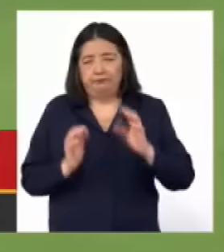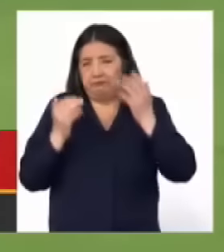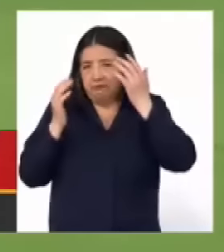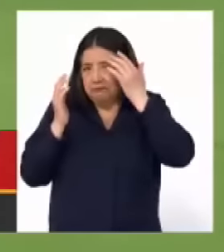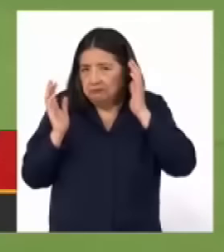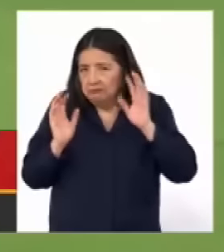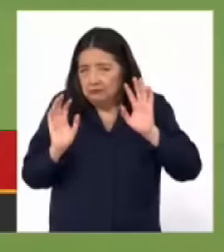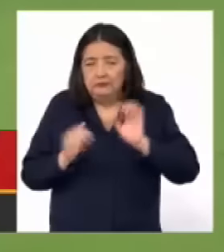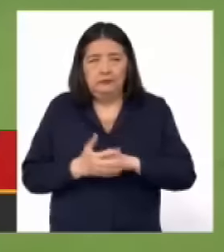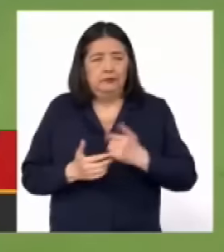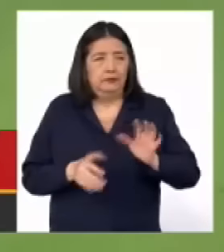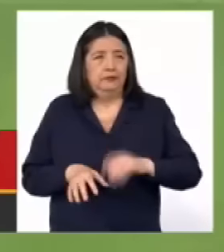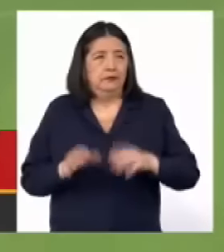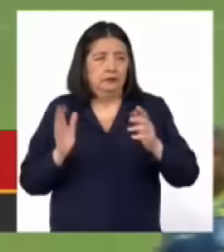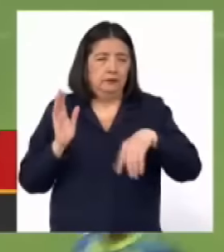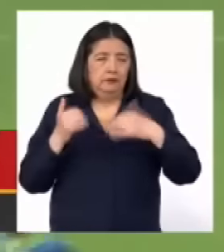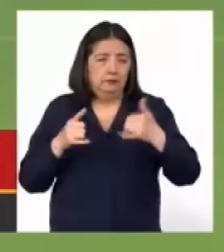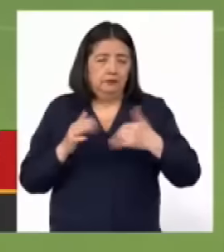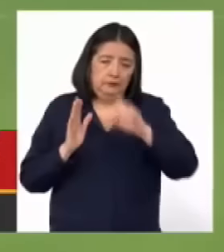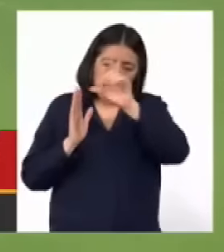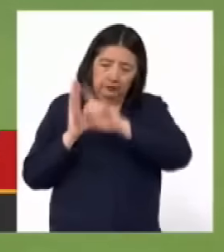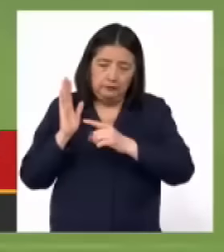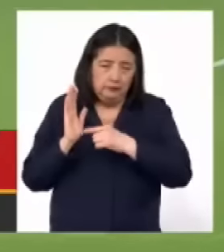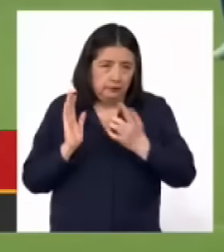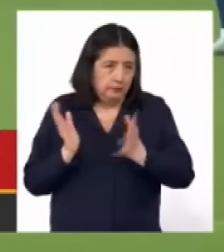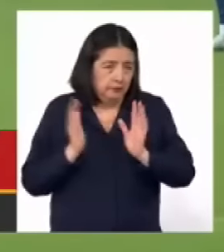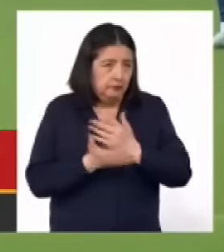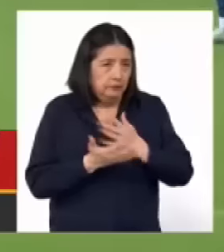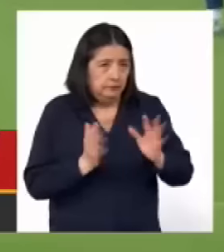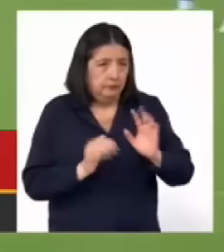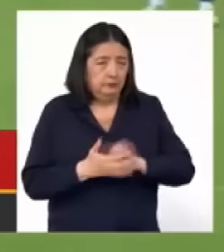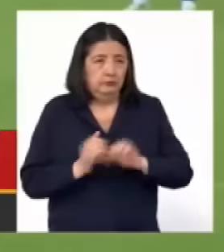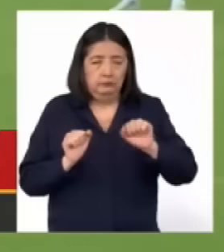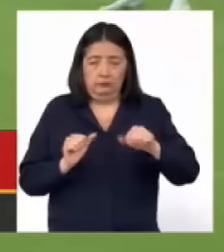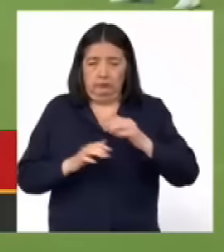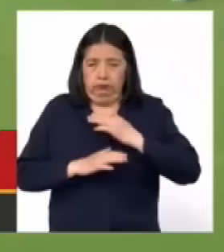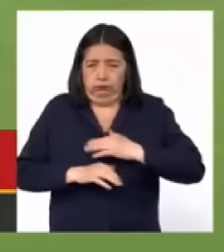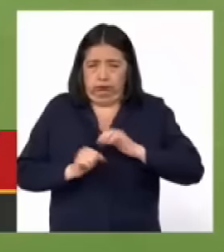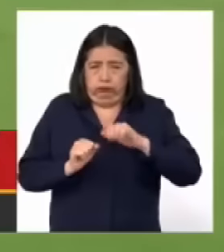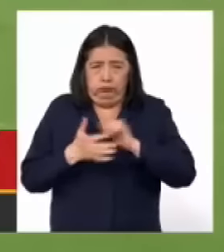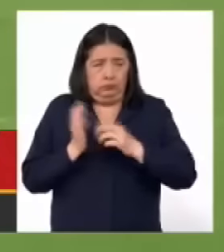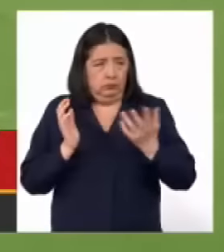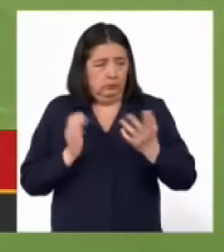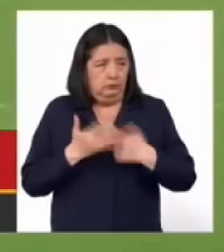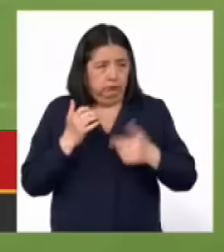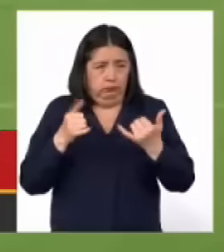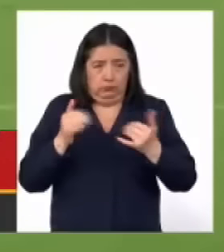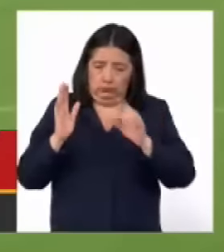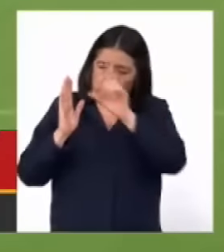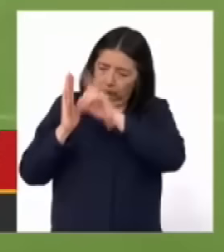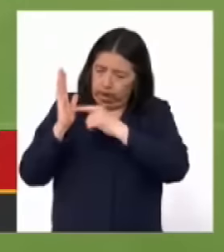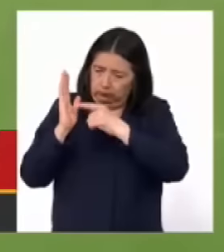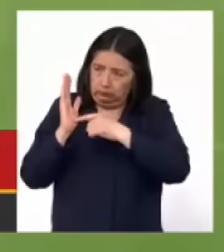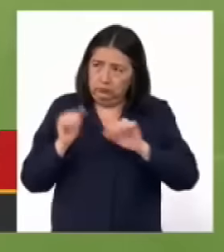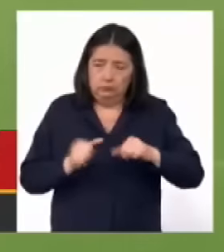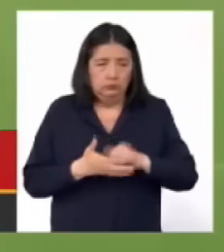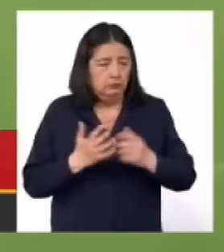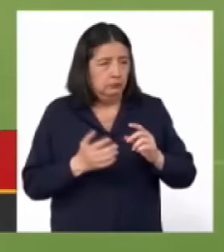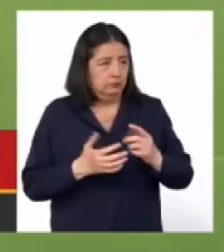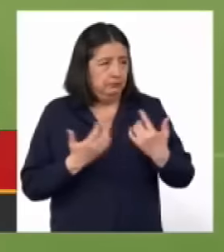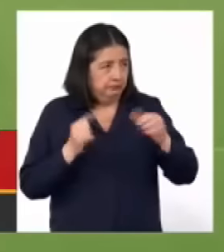no se confirma el tema de los jugadores que van a quedar fuera, pero lo que sí da tranquilidad es que los que están, tanto titulares como